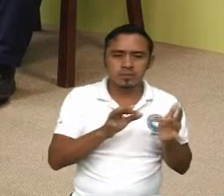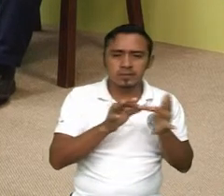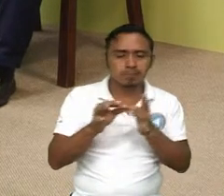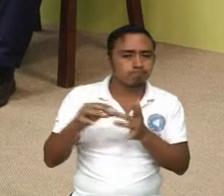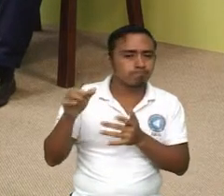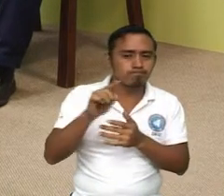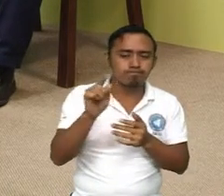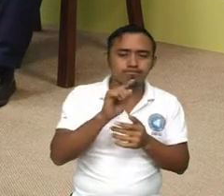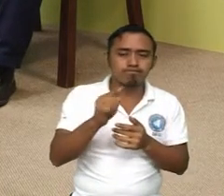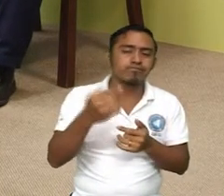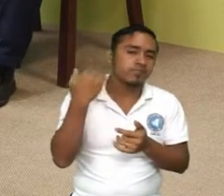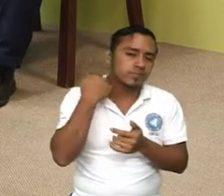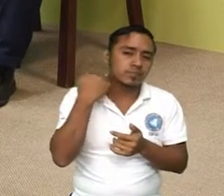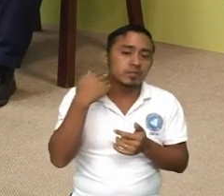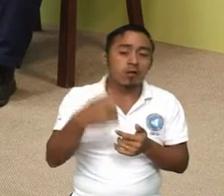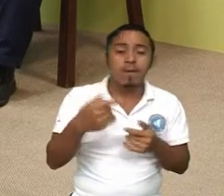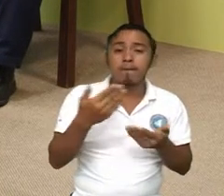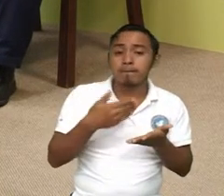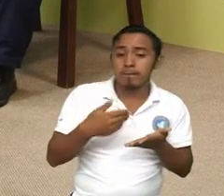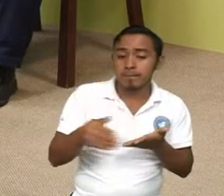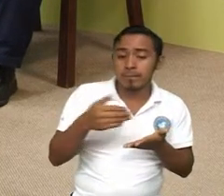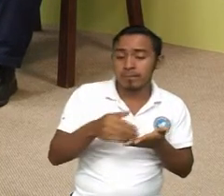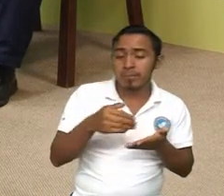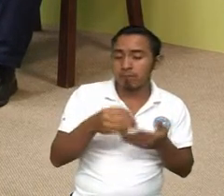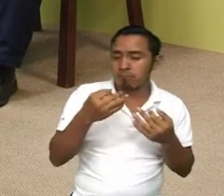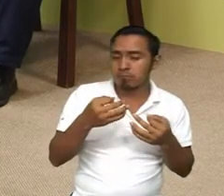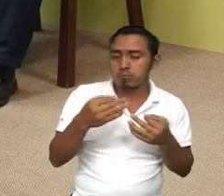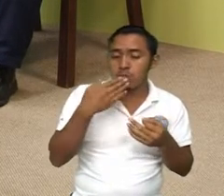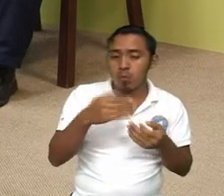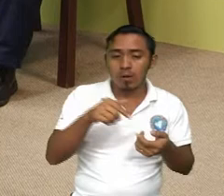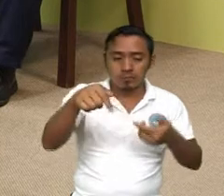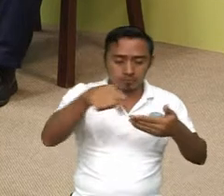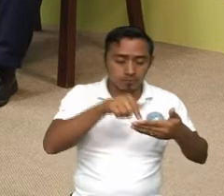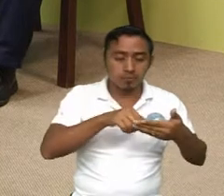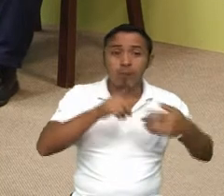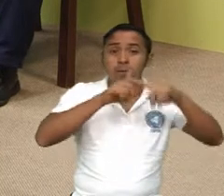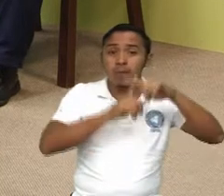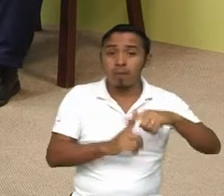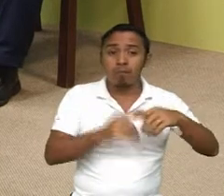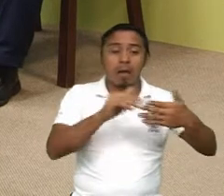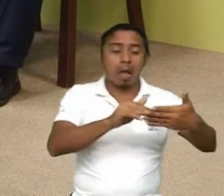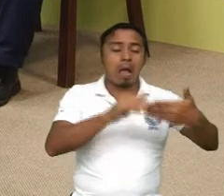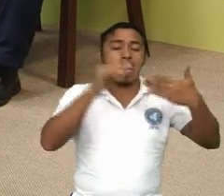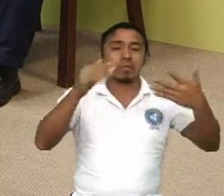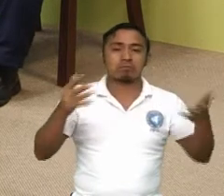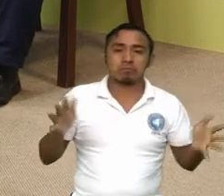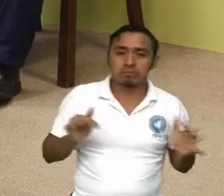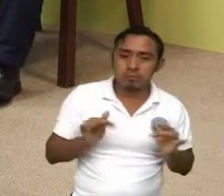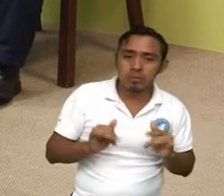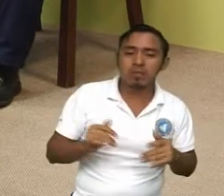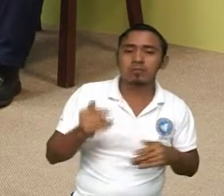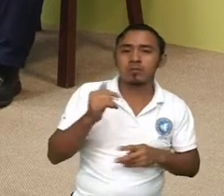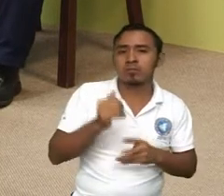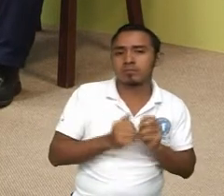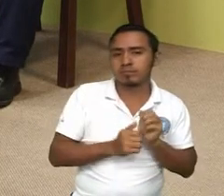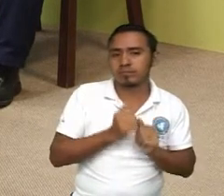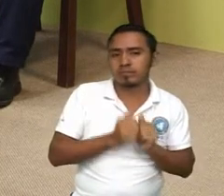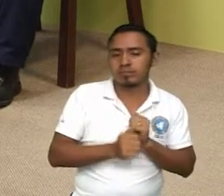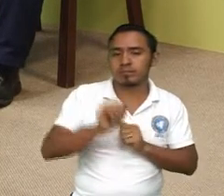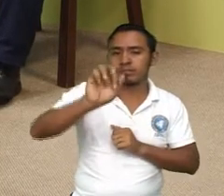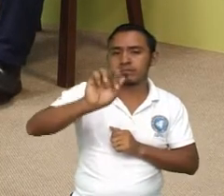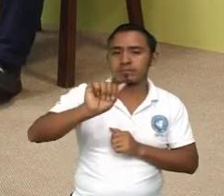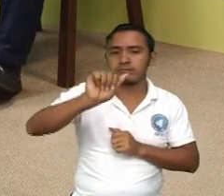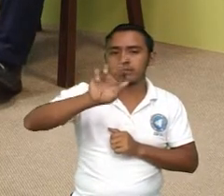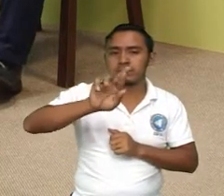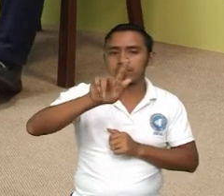pero si se llega a ser y sale positivo este se eleva en los pacientes que ya tienen una afectación articular